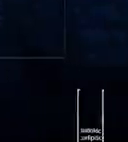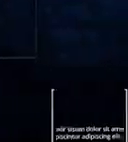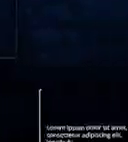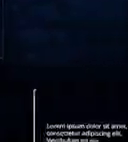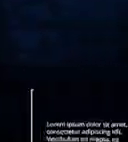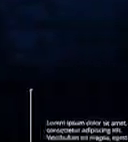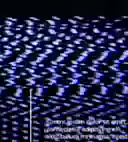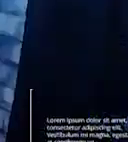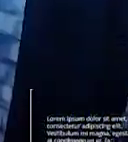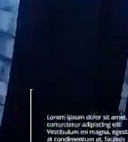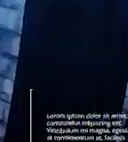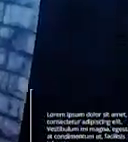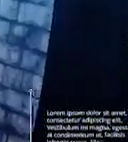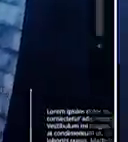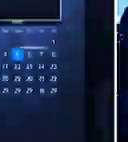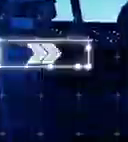sí